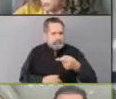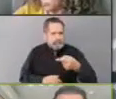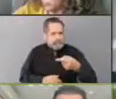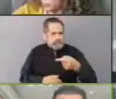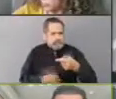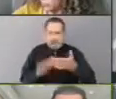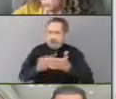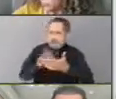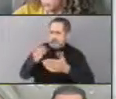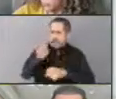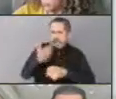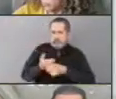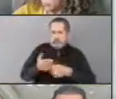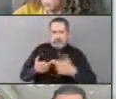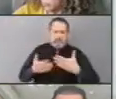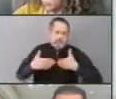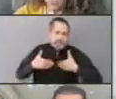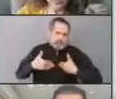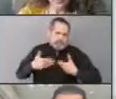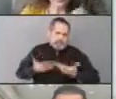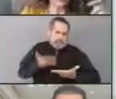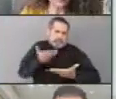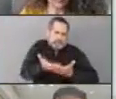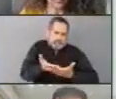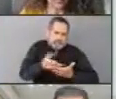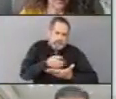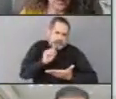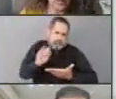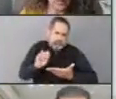Gracias, señor secretario. Son mis consultas.